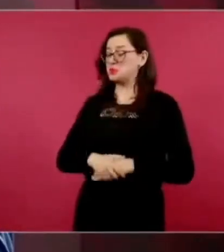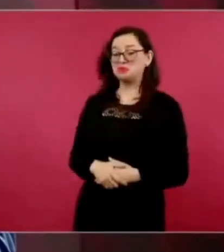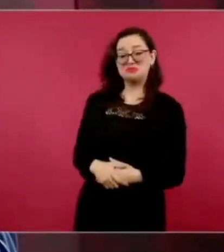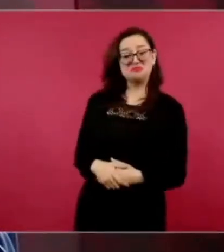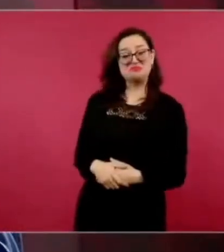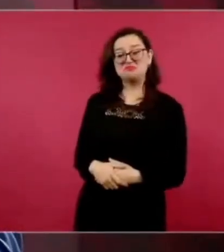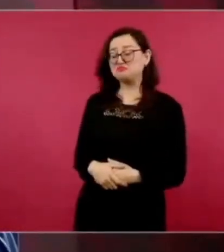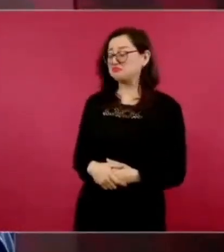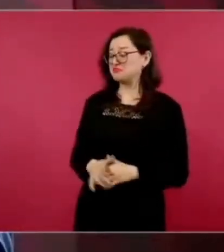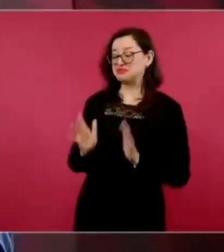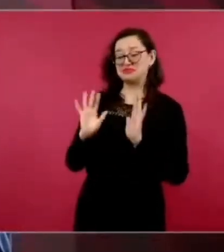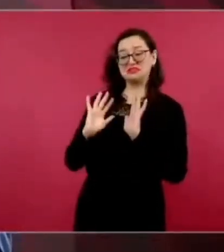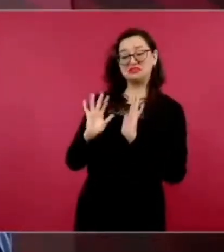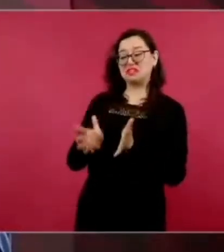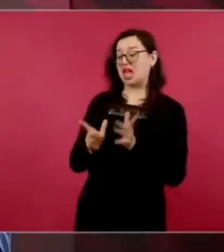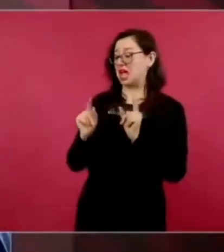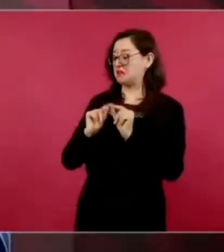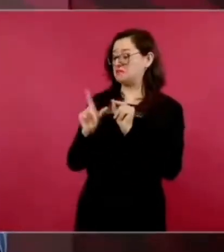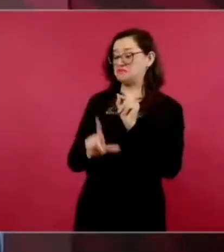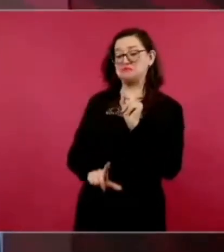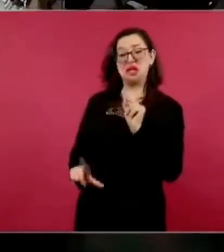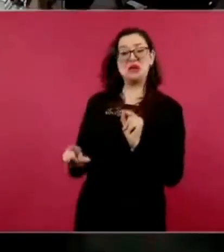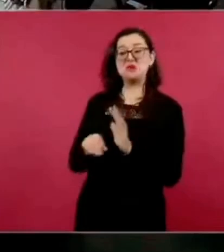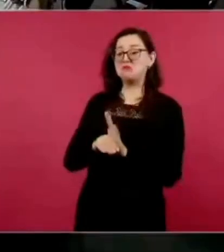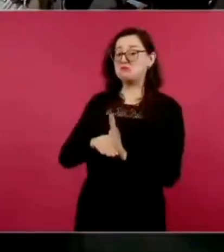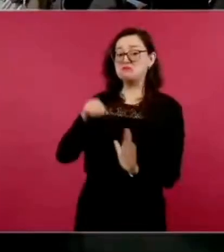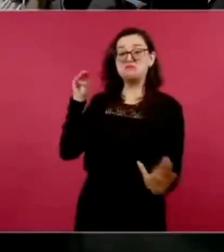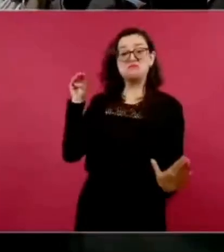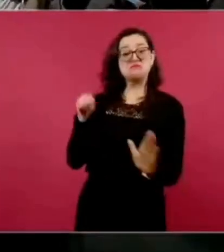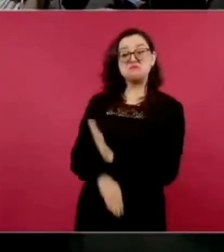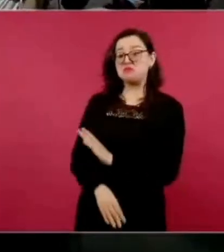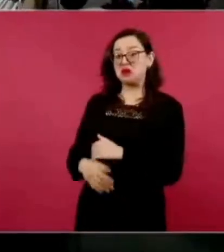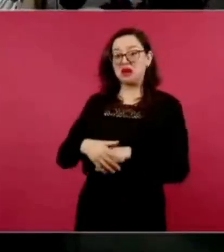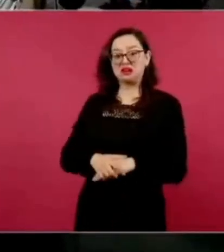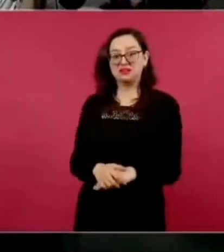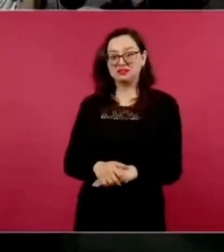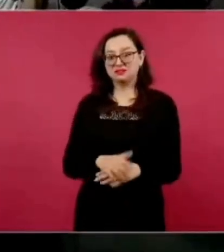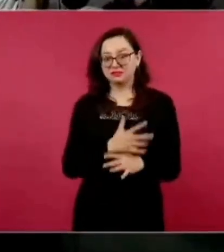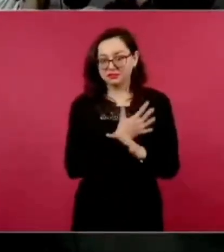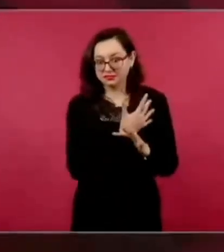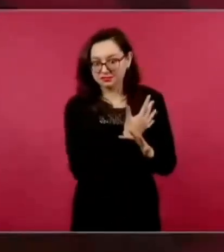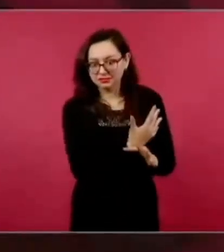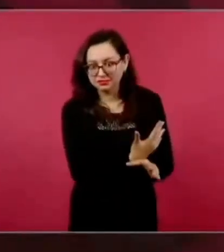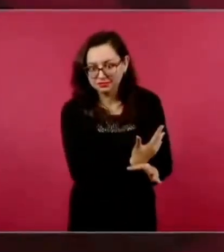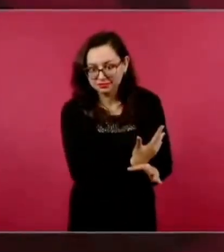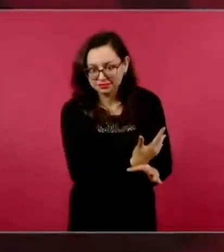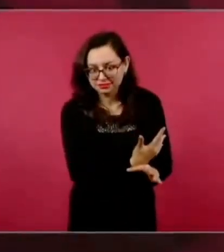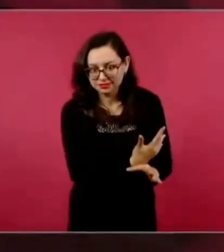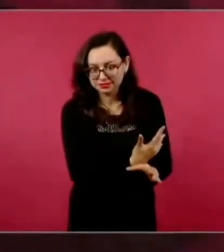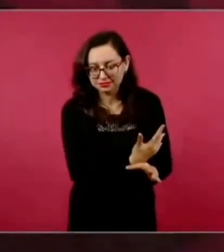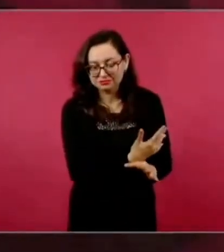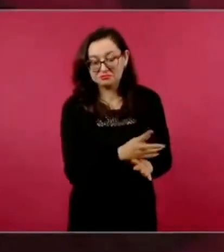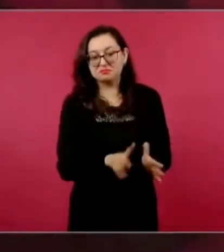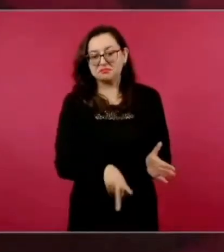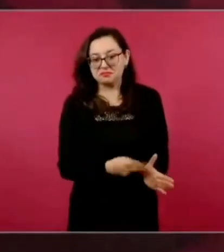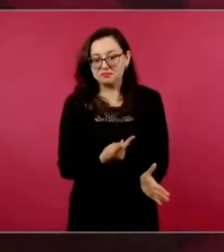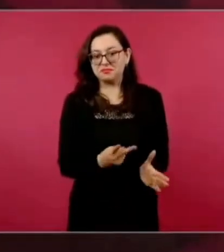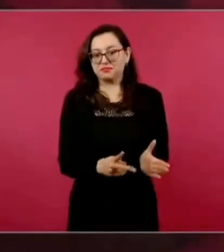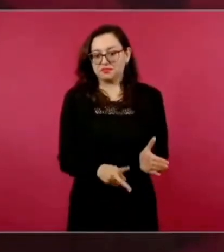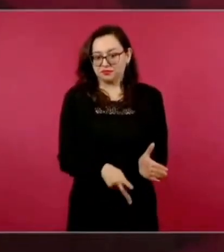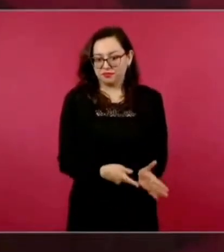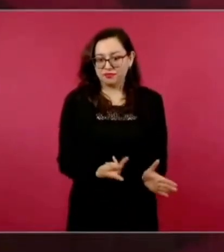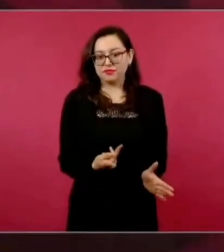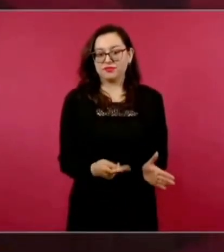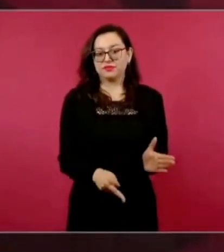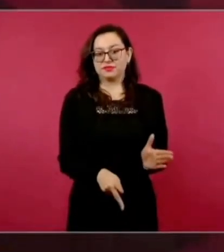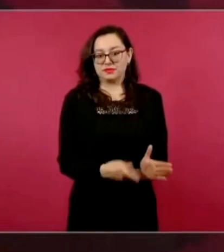Dicho en lo alto. Y me buscaban para eso. Hasta los